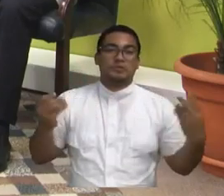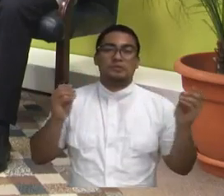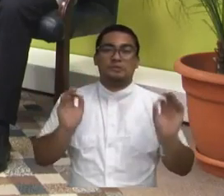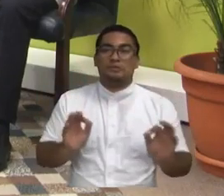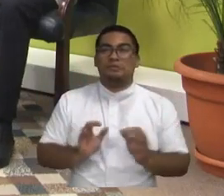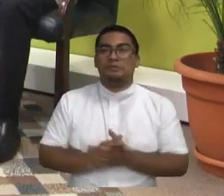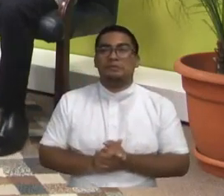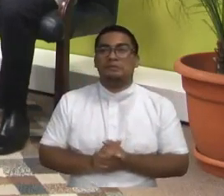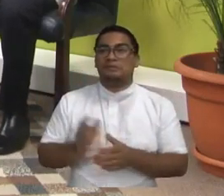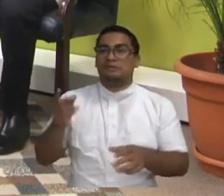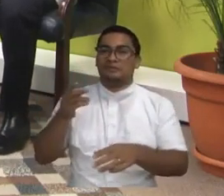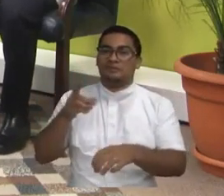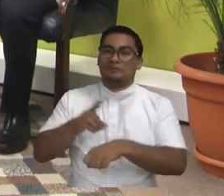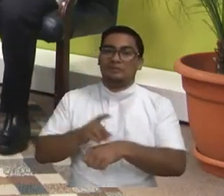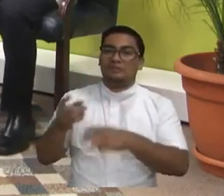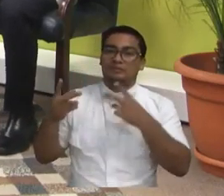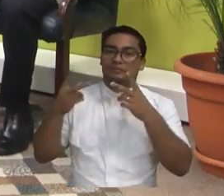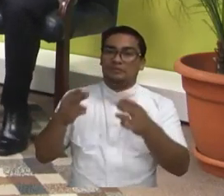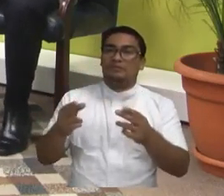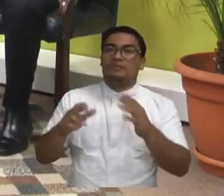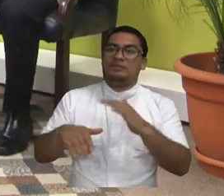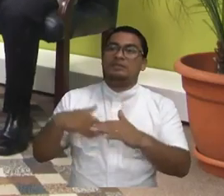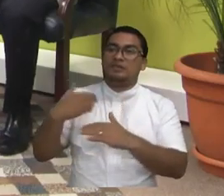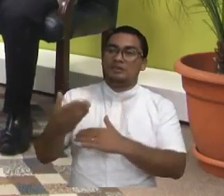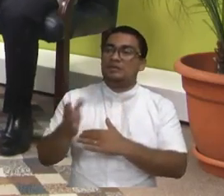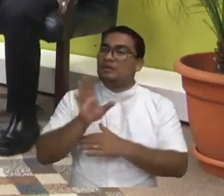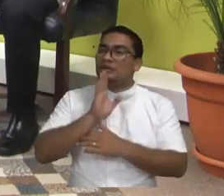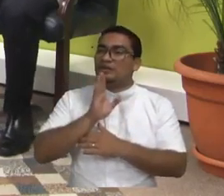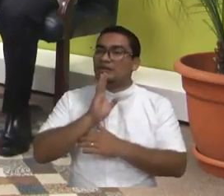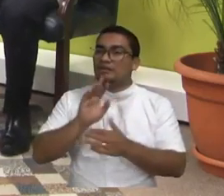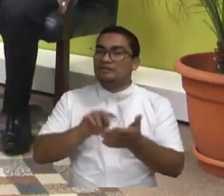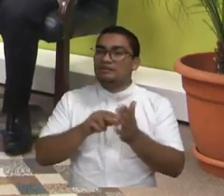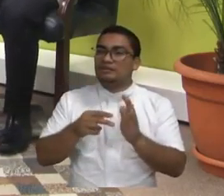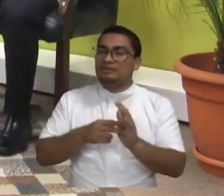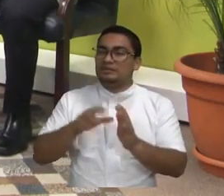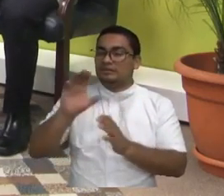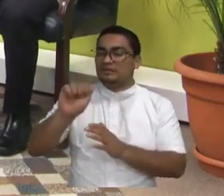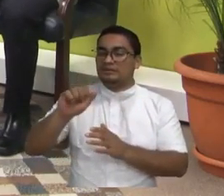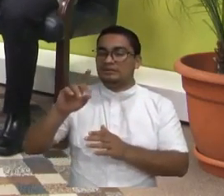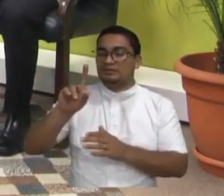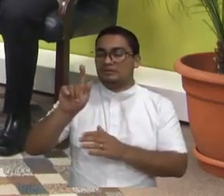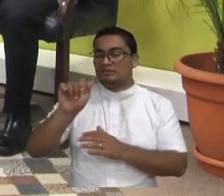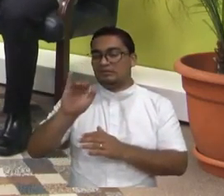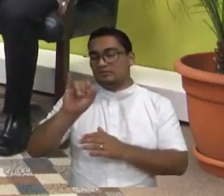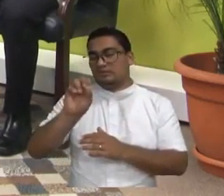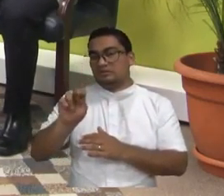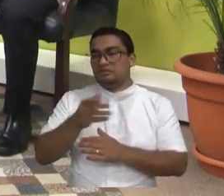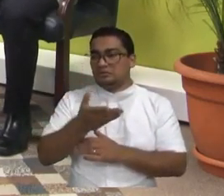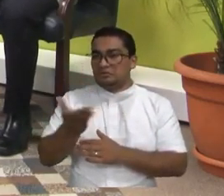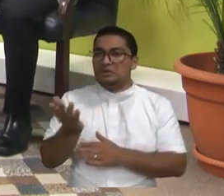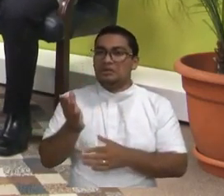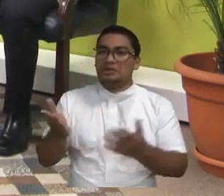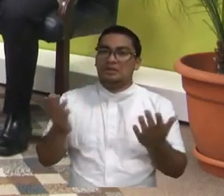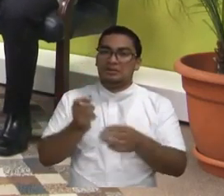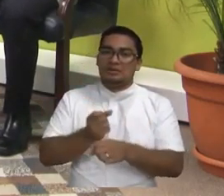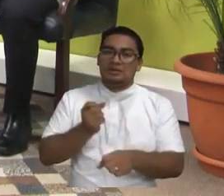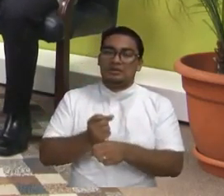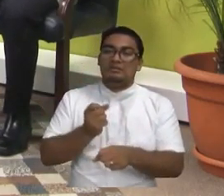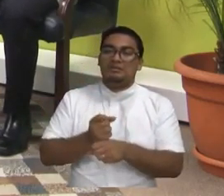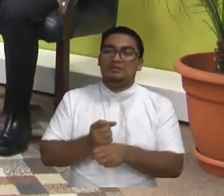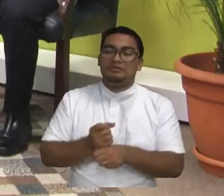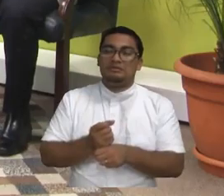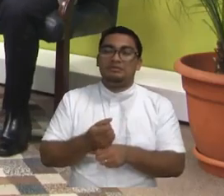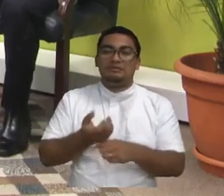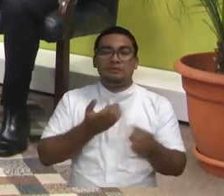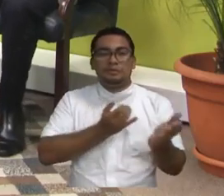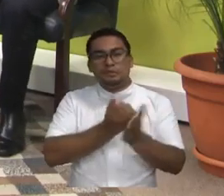secuelas. Doctor, vamos a hacer una pausa. Cuando regresemos vamos a hablar de eso, de la captación. O sea, si han logrado también ustedes en este trabajo de campo, porque es un trabajo de